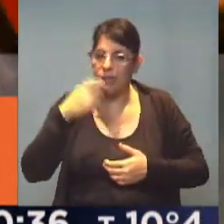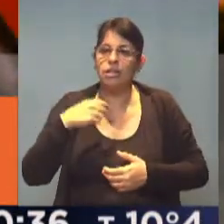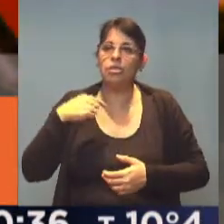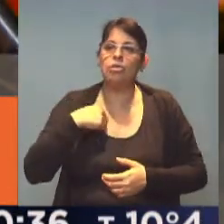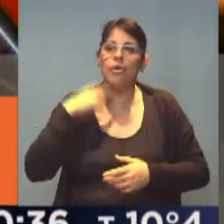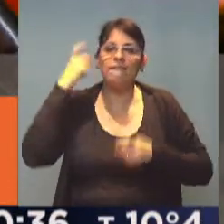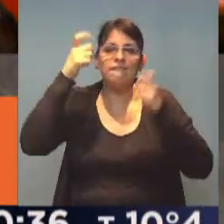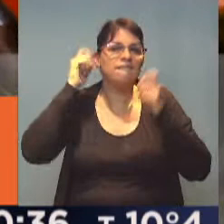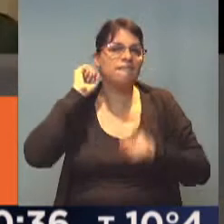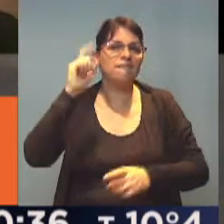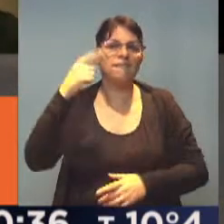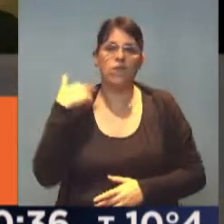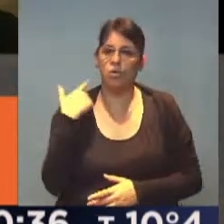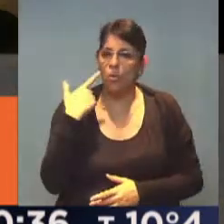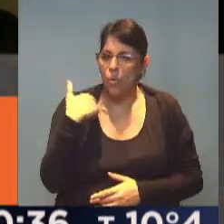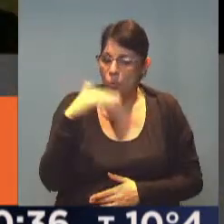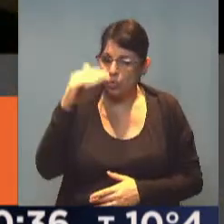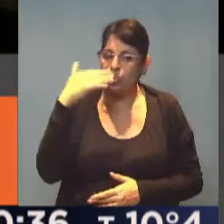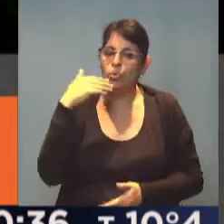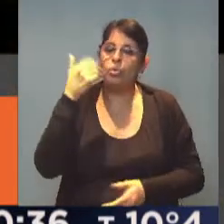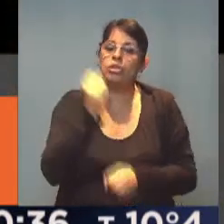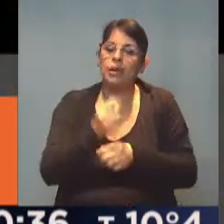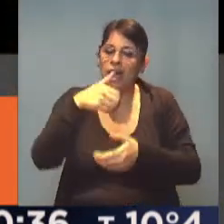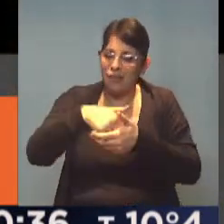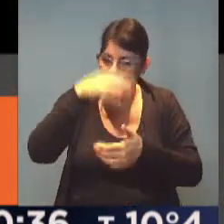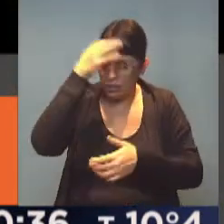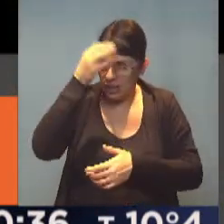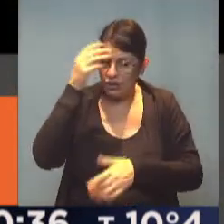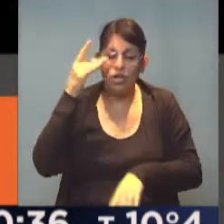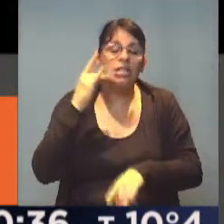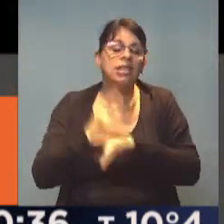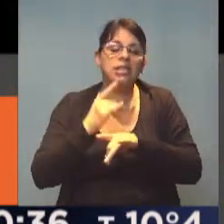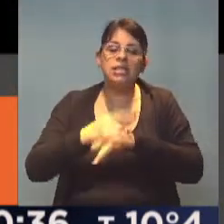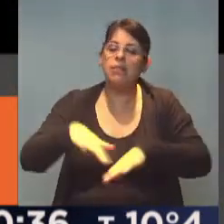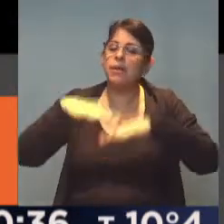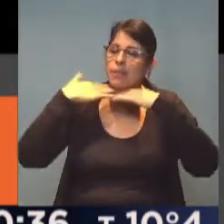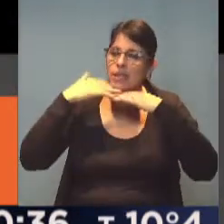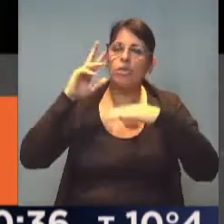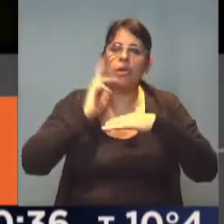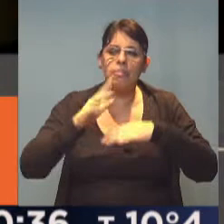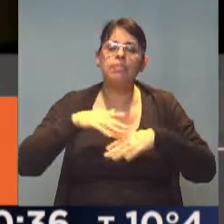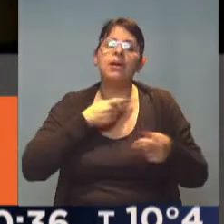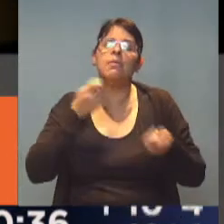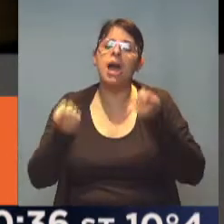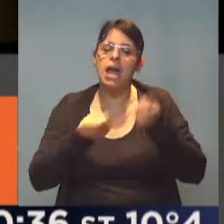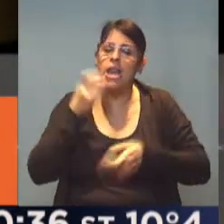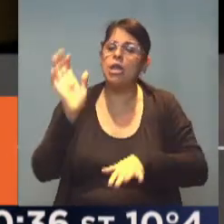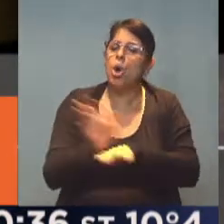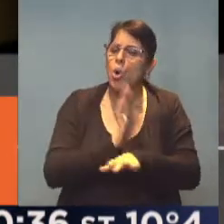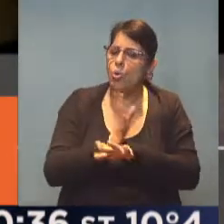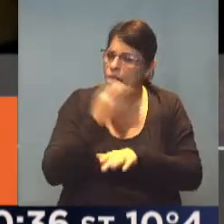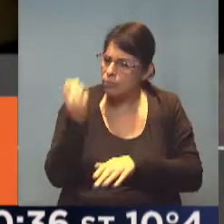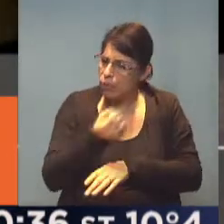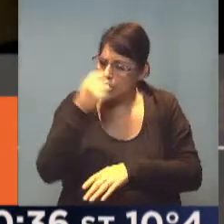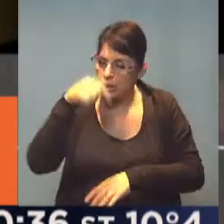para mí poder hacer algún día una obra aquí. He venido siempre como espectadora a ver ballet, a ver obras realmente increíbles. Y